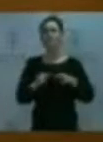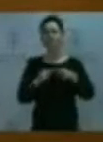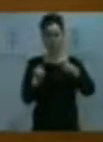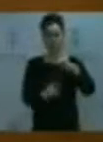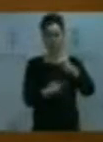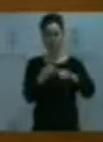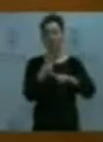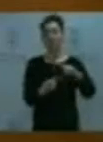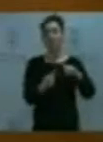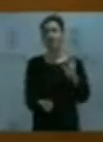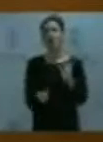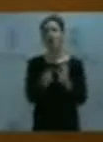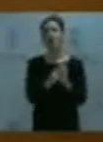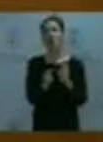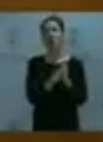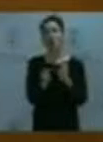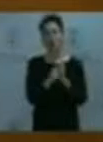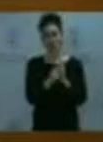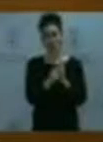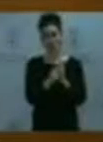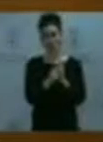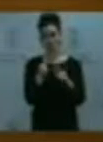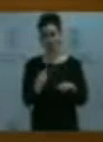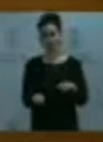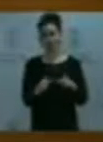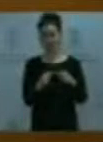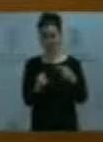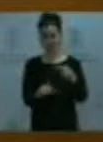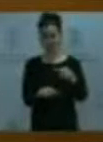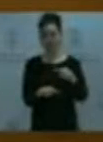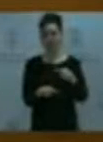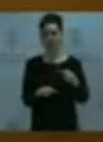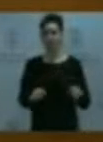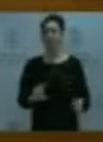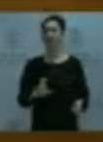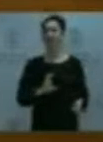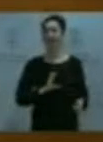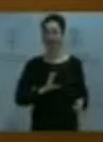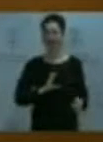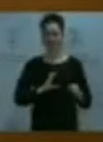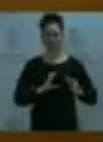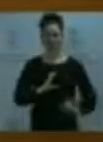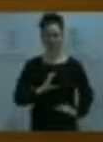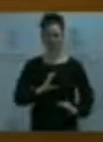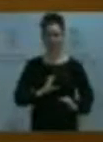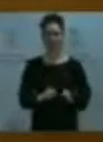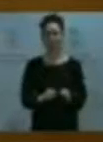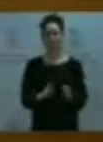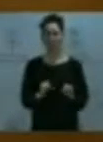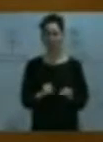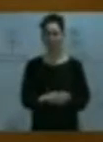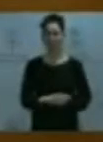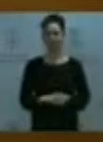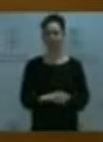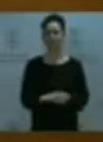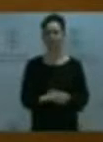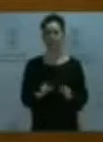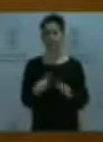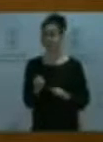punto de diferencia en las rentas más bajas. Y luego, que no se tiene en cuenta